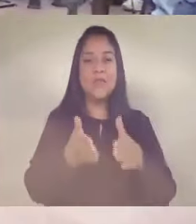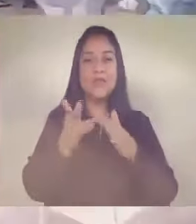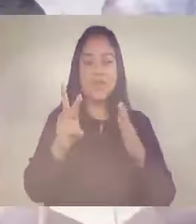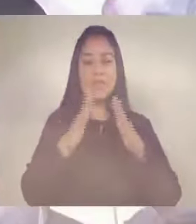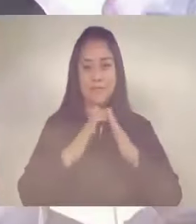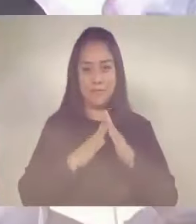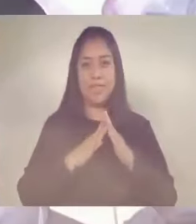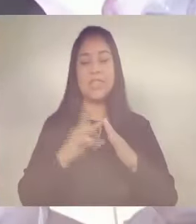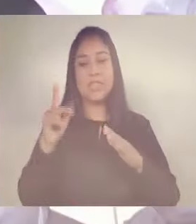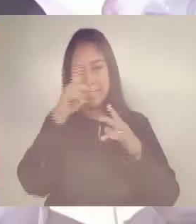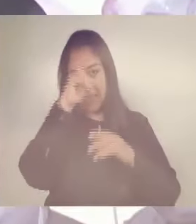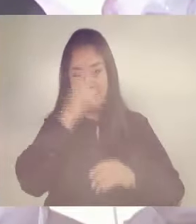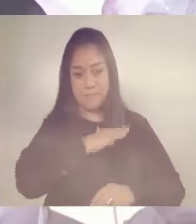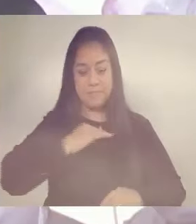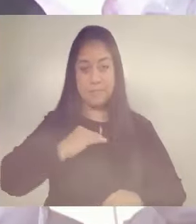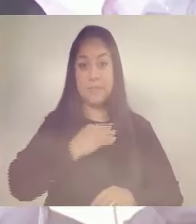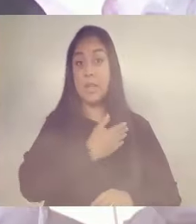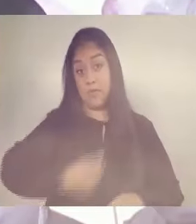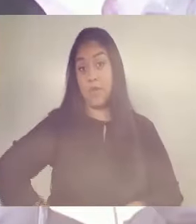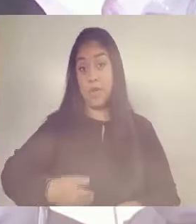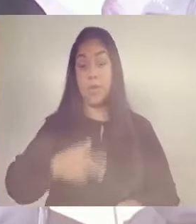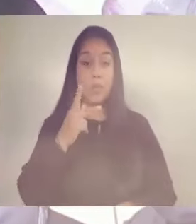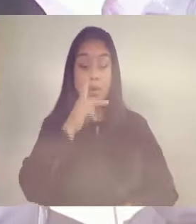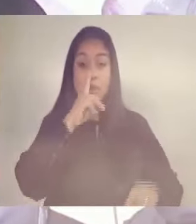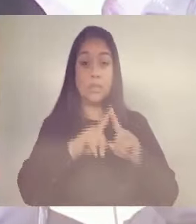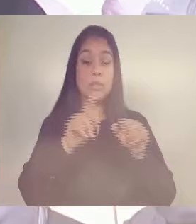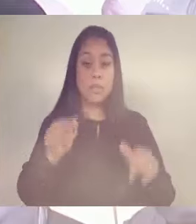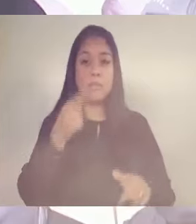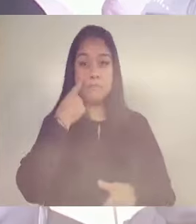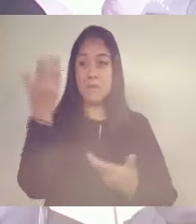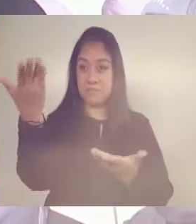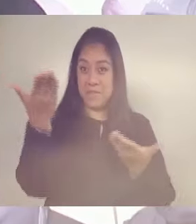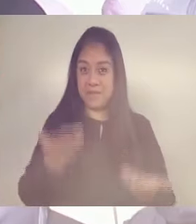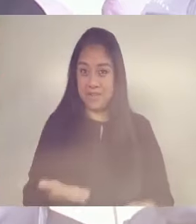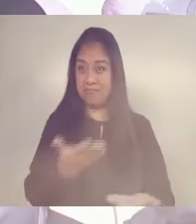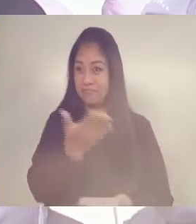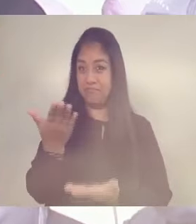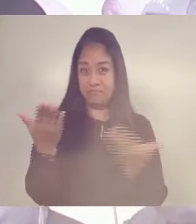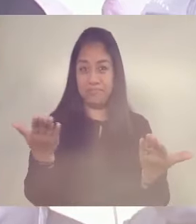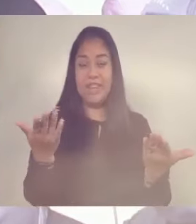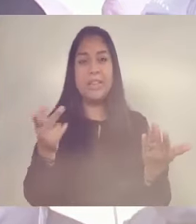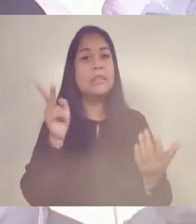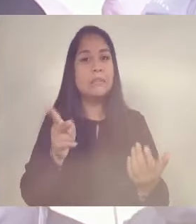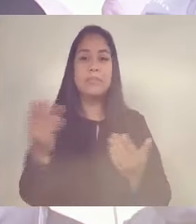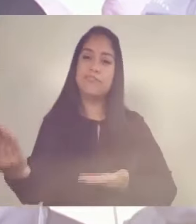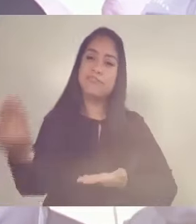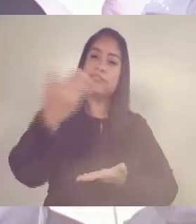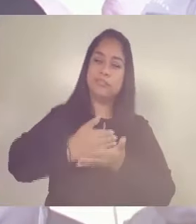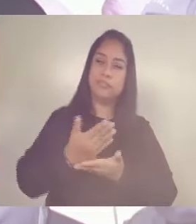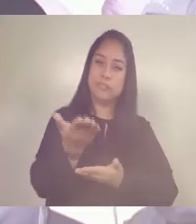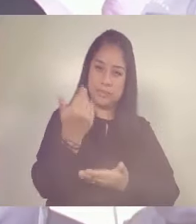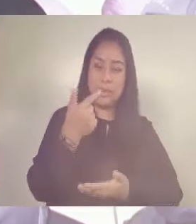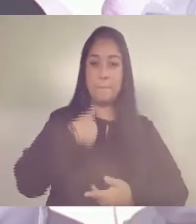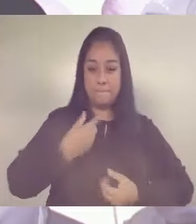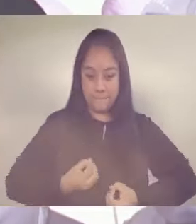vivienda del Ejecutivo. Y, por supuesto, quedan bienvenidos y bienvenidas a siempre acercarse a nosotros para obtener